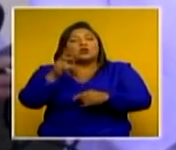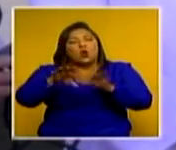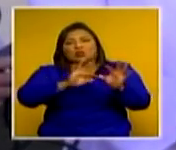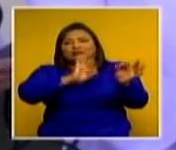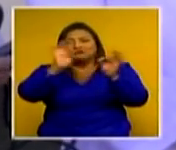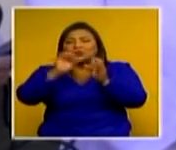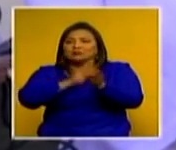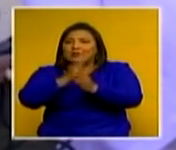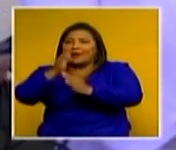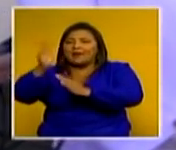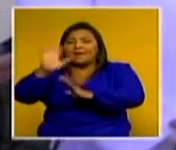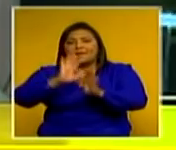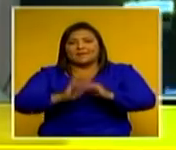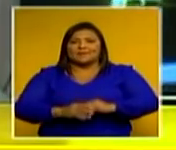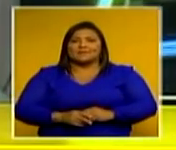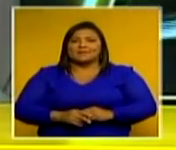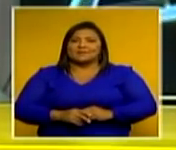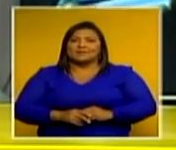nos hicieron